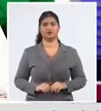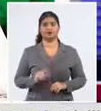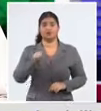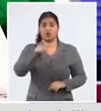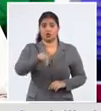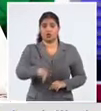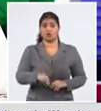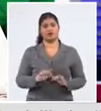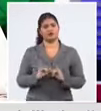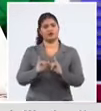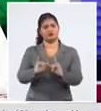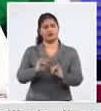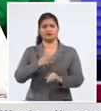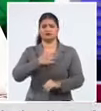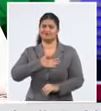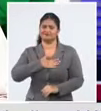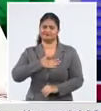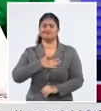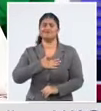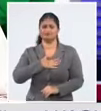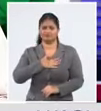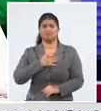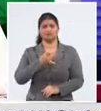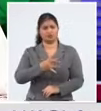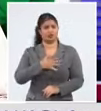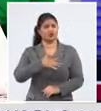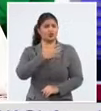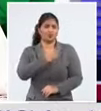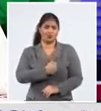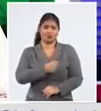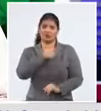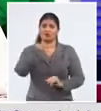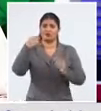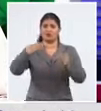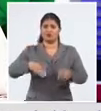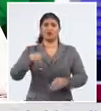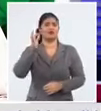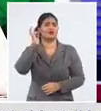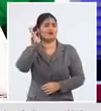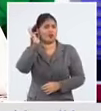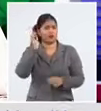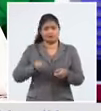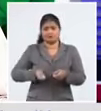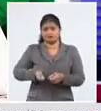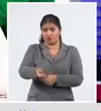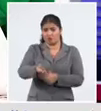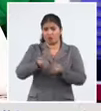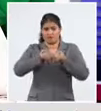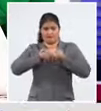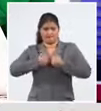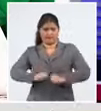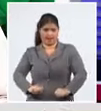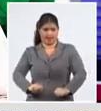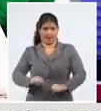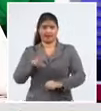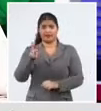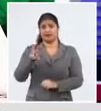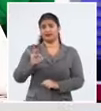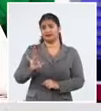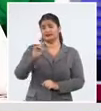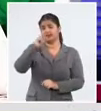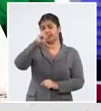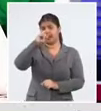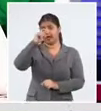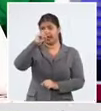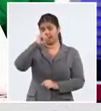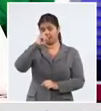una gestante de 37 años de edad del municipio de Cienfuegos en esta provincia. Lamentamos mucho